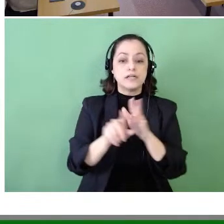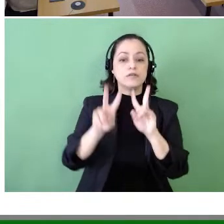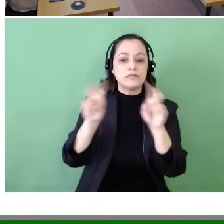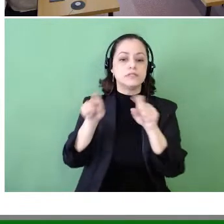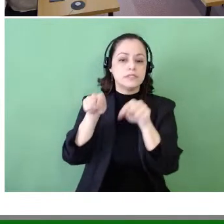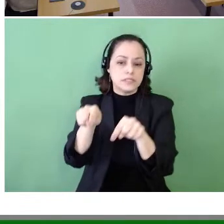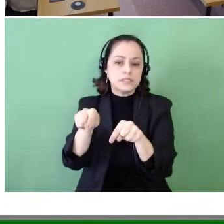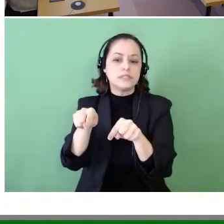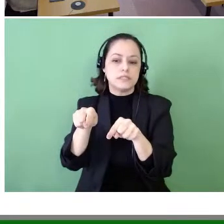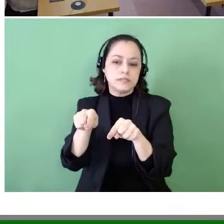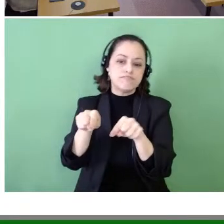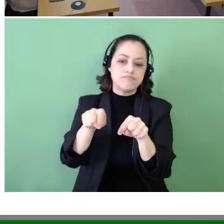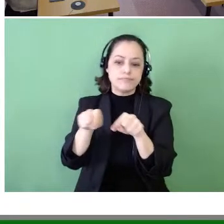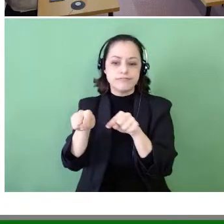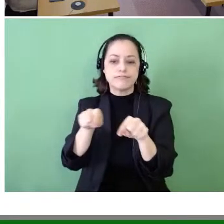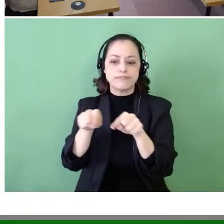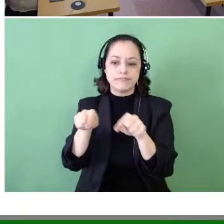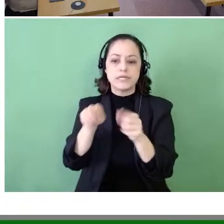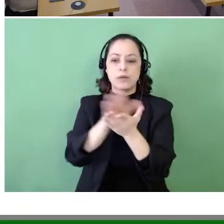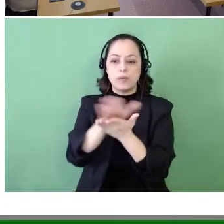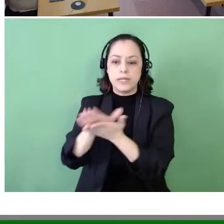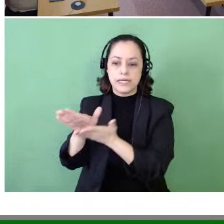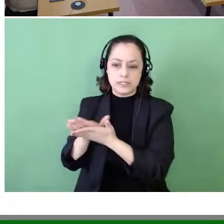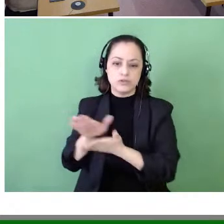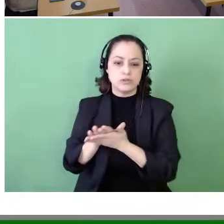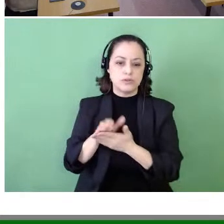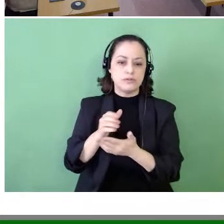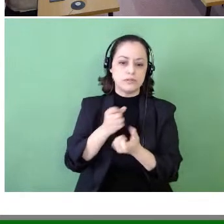que, bueno, es eso.